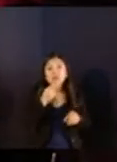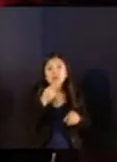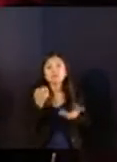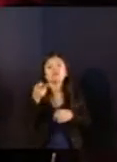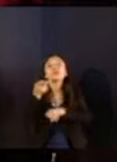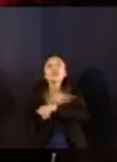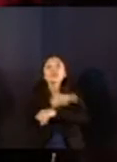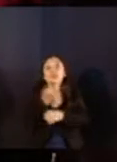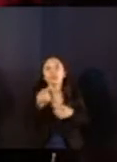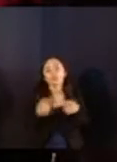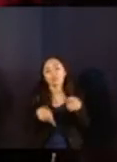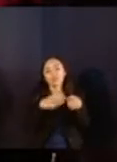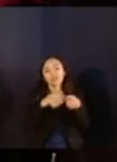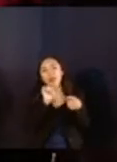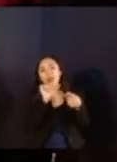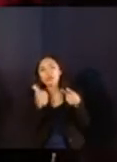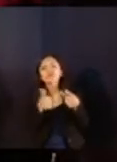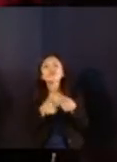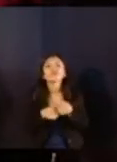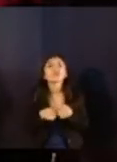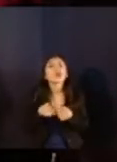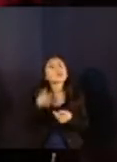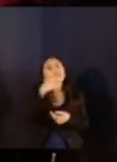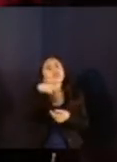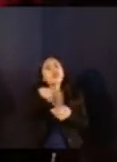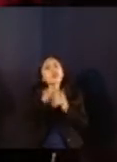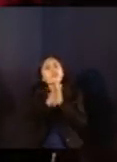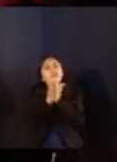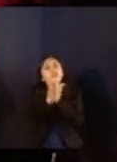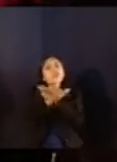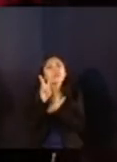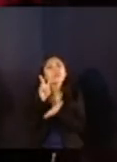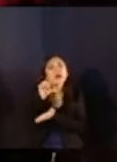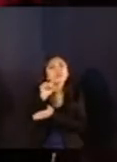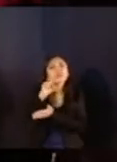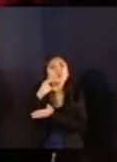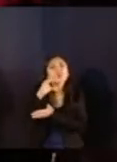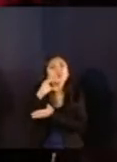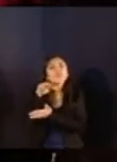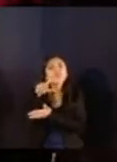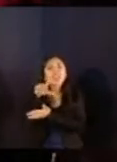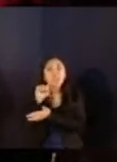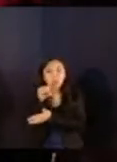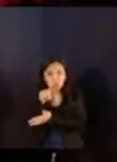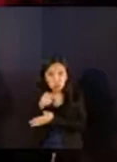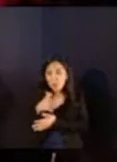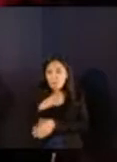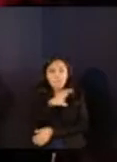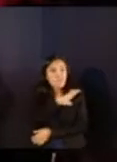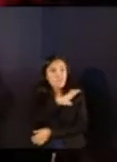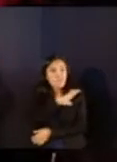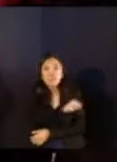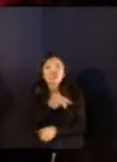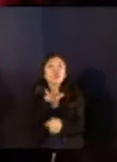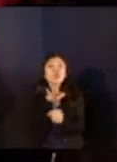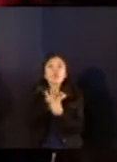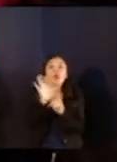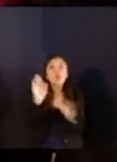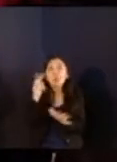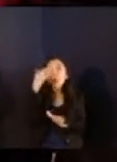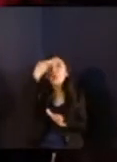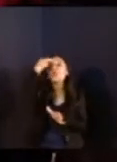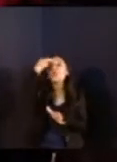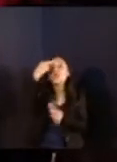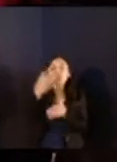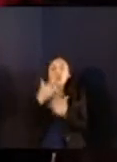a título de todos los libros de Vasconcelos, si tiene usted uno predilecto o un libro al que recurra como un